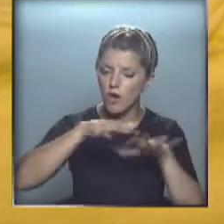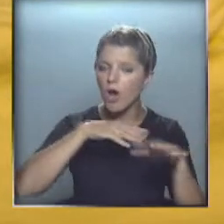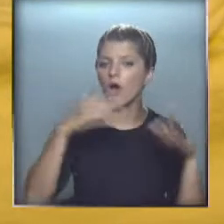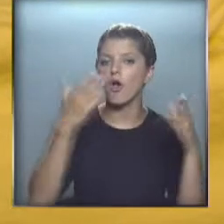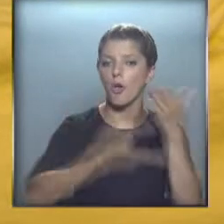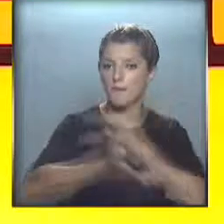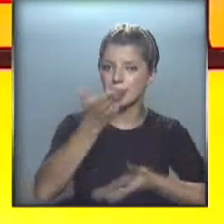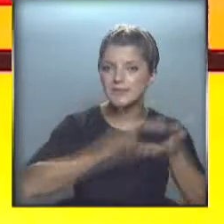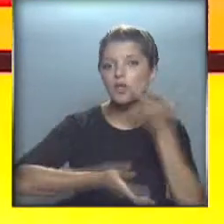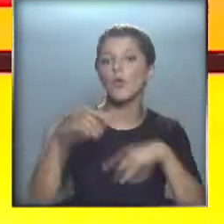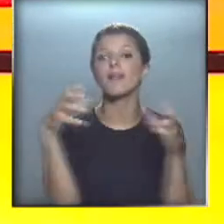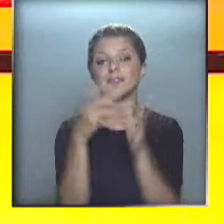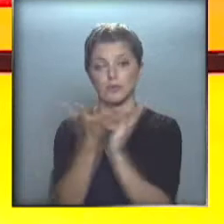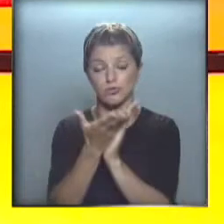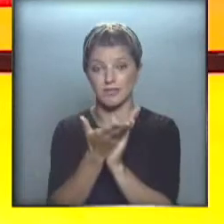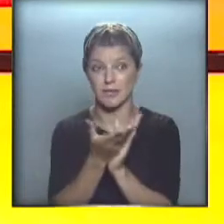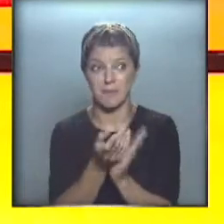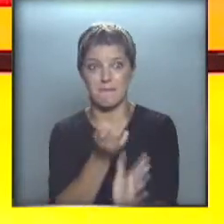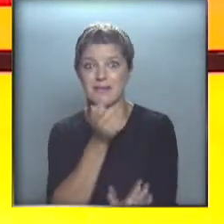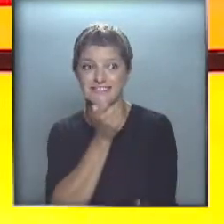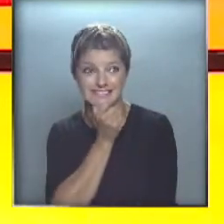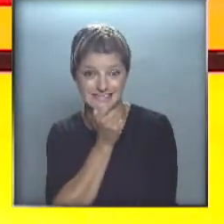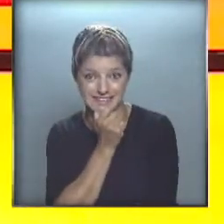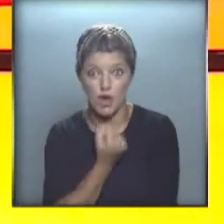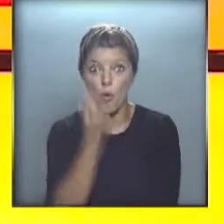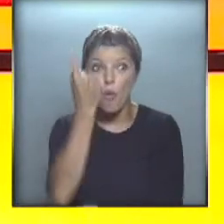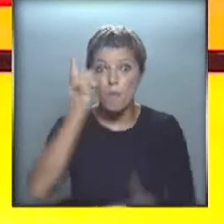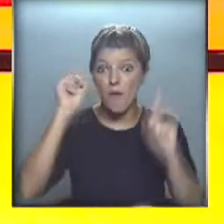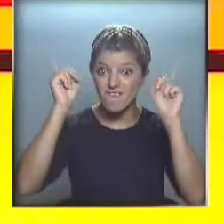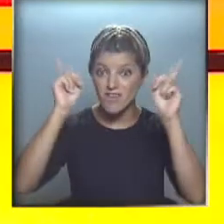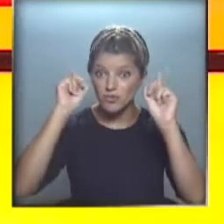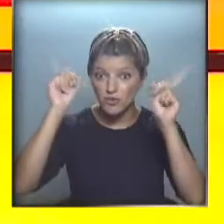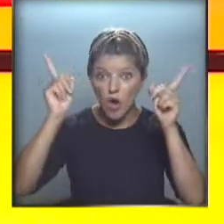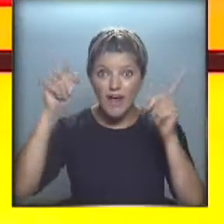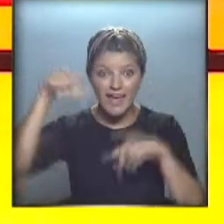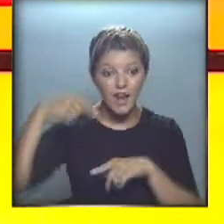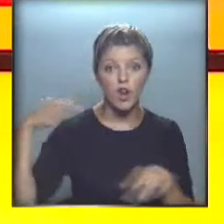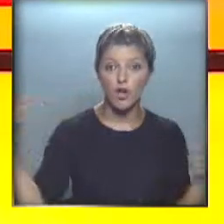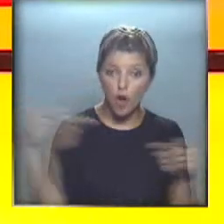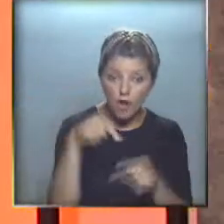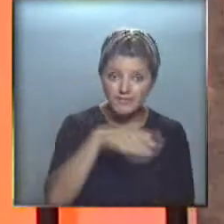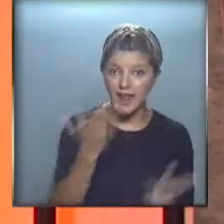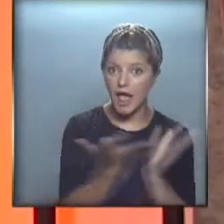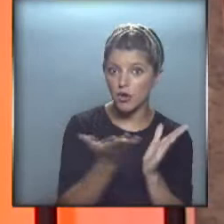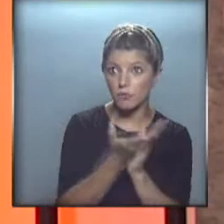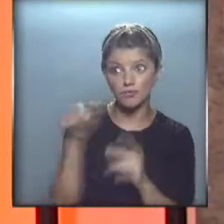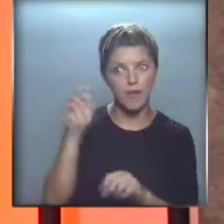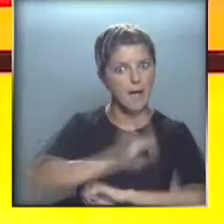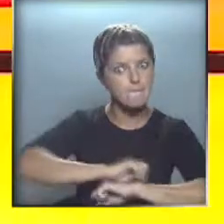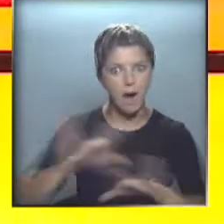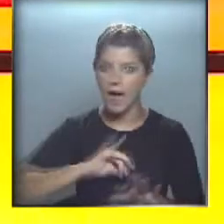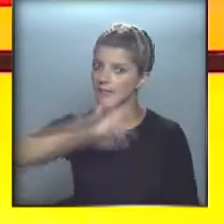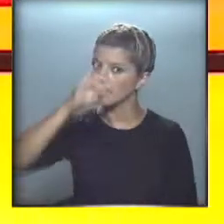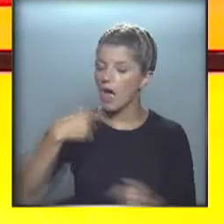centro de estudiantes. Ahora, cuando la violencia es de un adulto que tiene autoridad hacia un chico, eso no es aceptable, claro, digamos. Bueno, eso hay